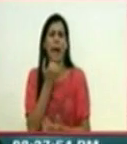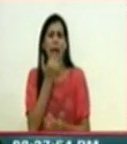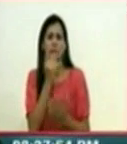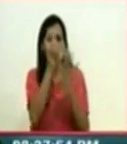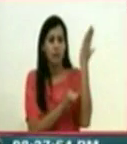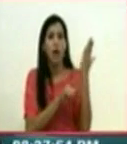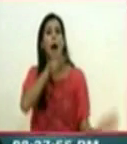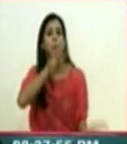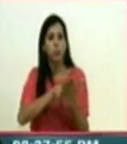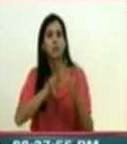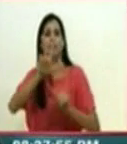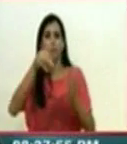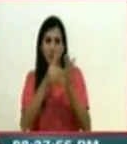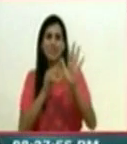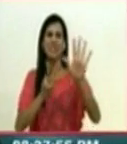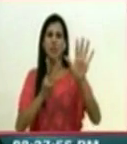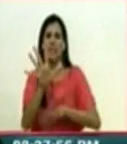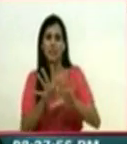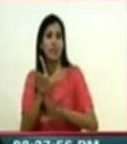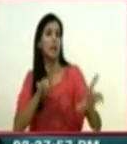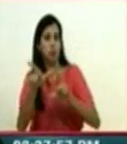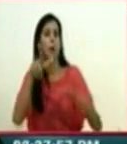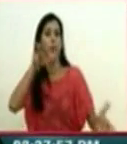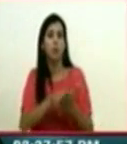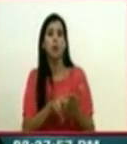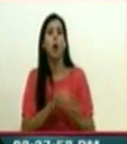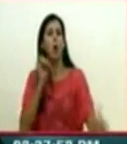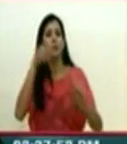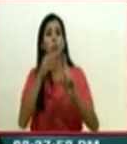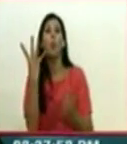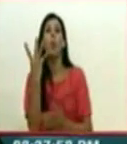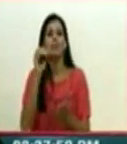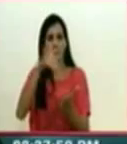aprobaron 3.715. La meta son 40.000 este año.